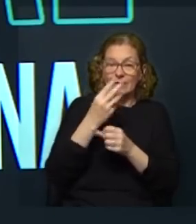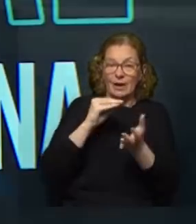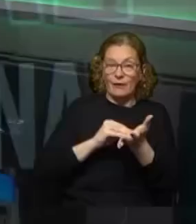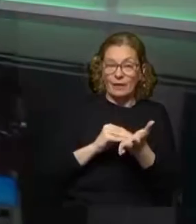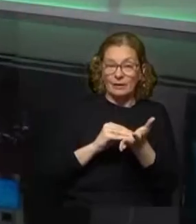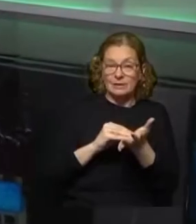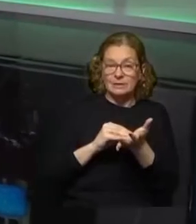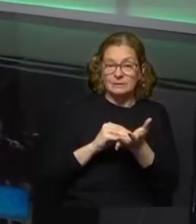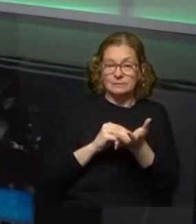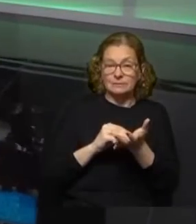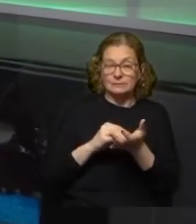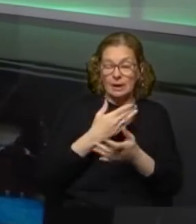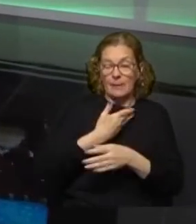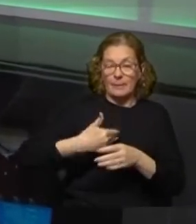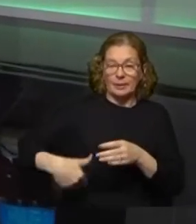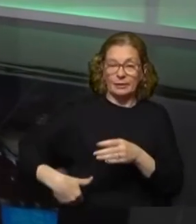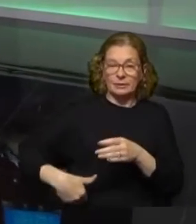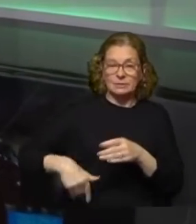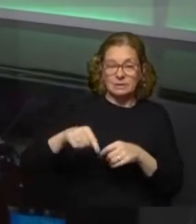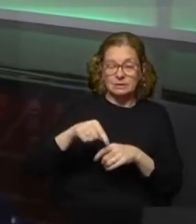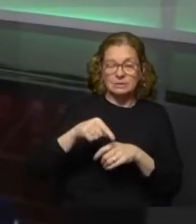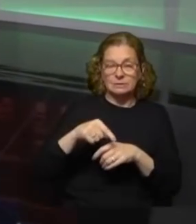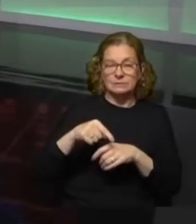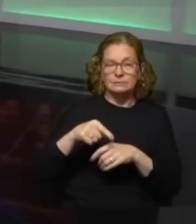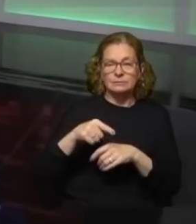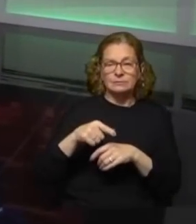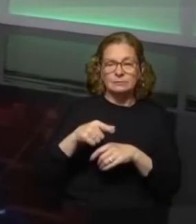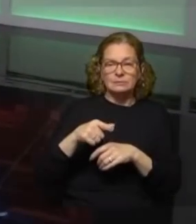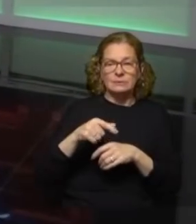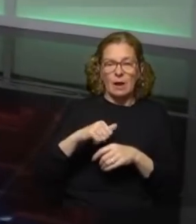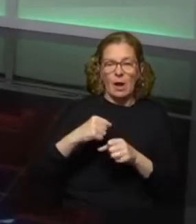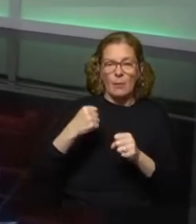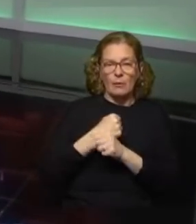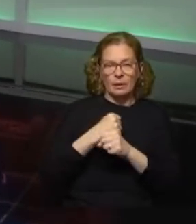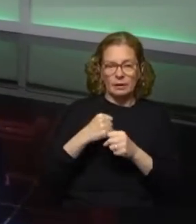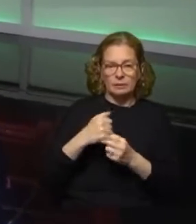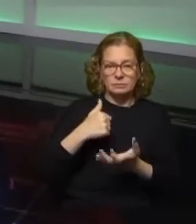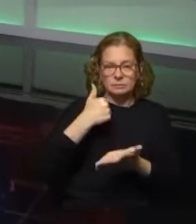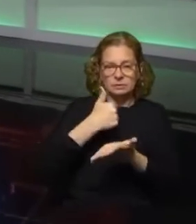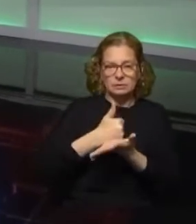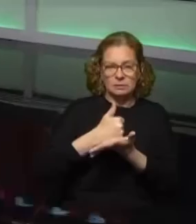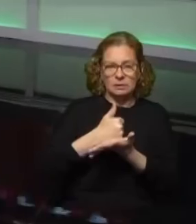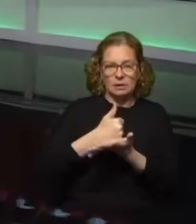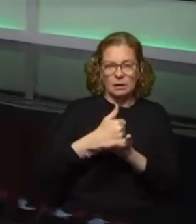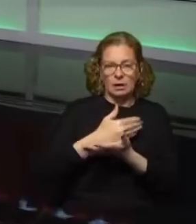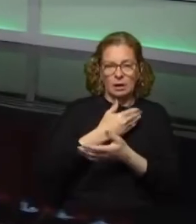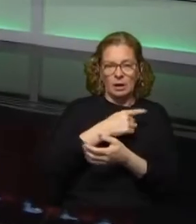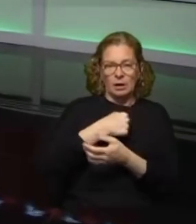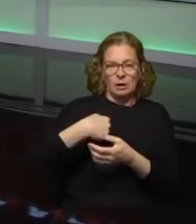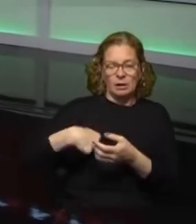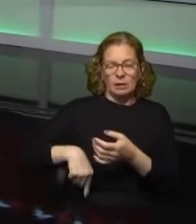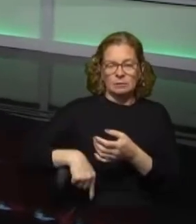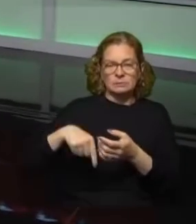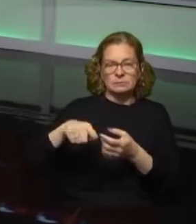en la presidencia en este caso de jijine pins se aprobaría que siguiera al frente de la República popular china en un hecho